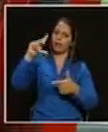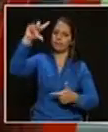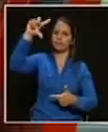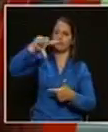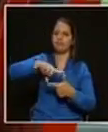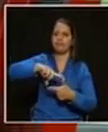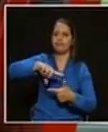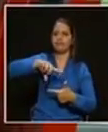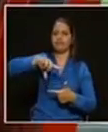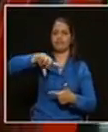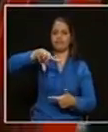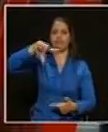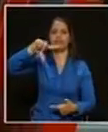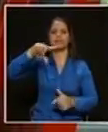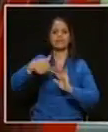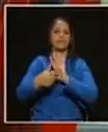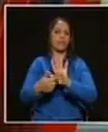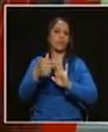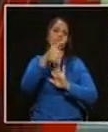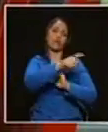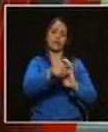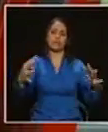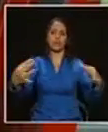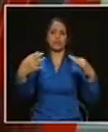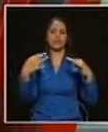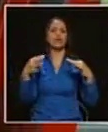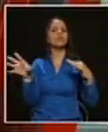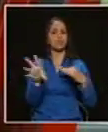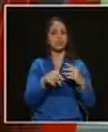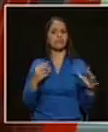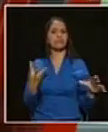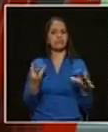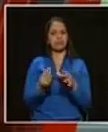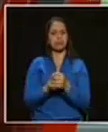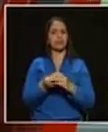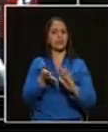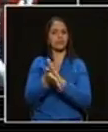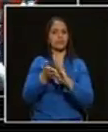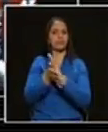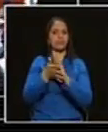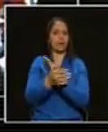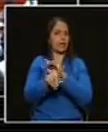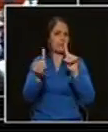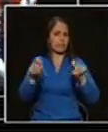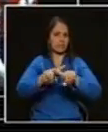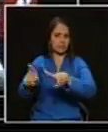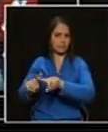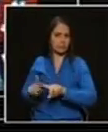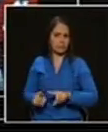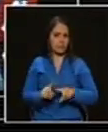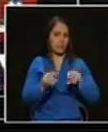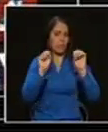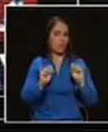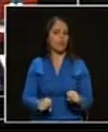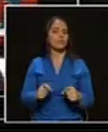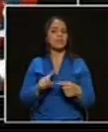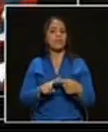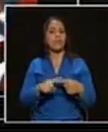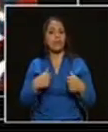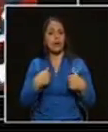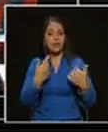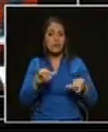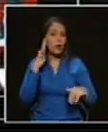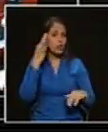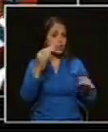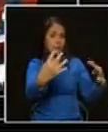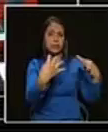formato para que todas las personas estén informadas de todos estos temas que en realidad no solamente le interesan a las